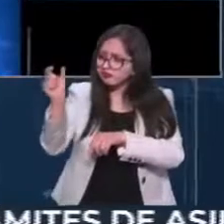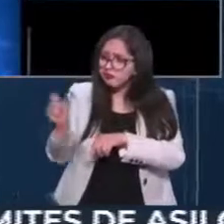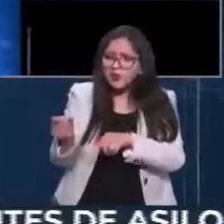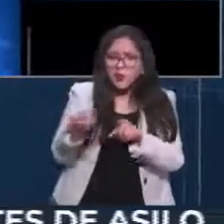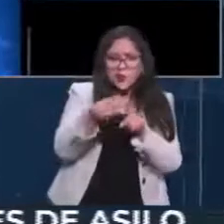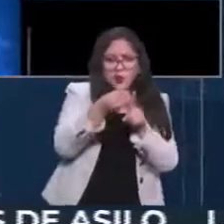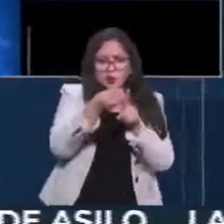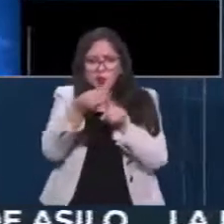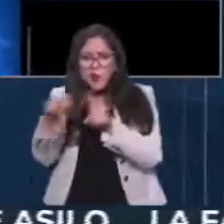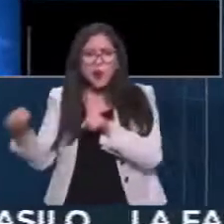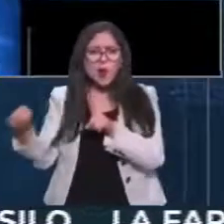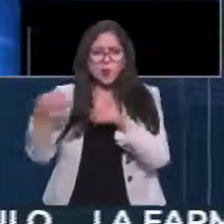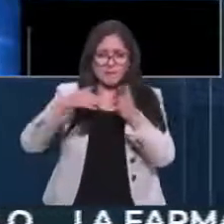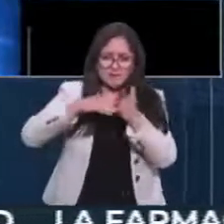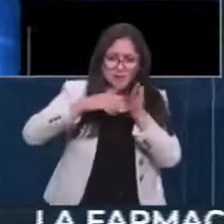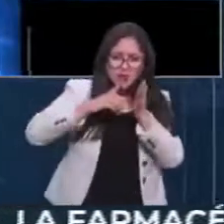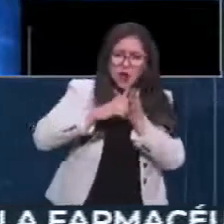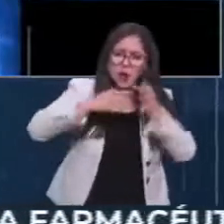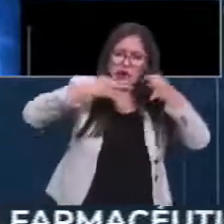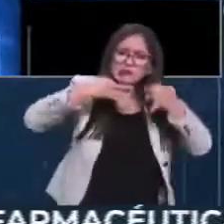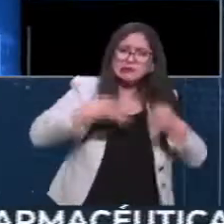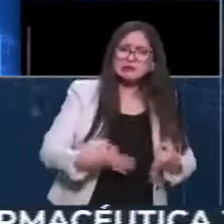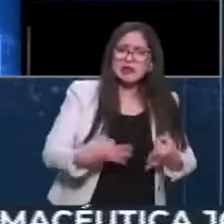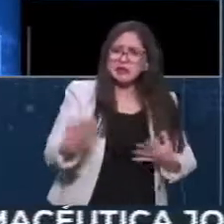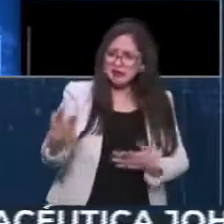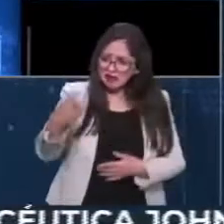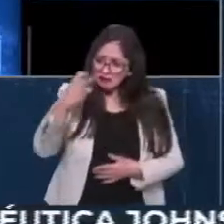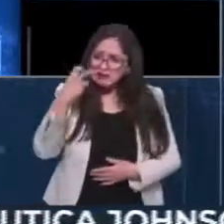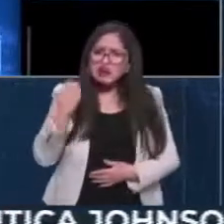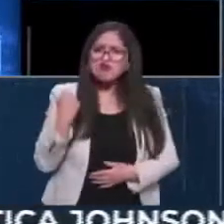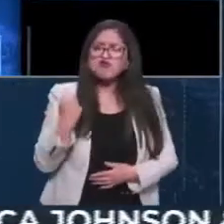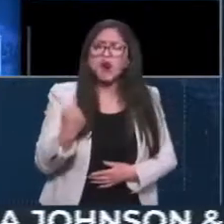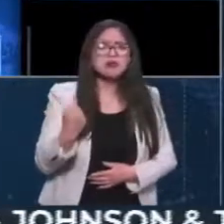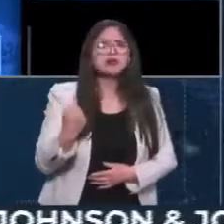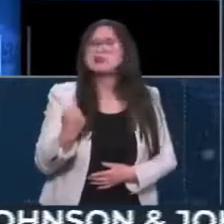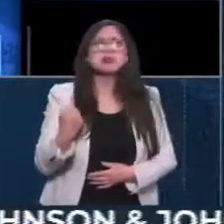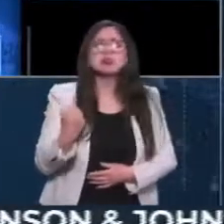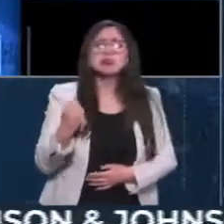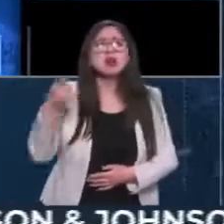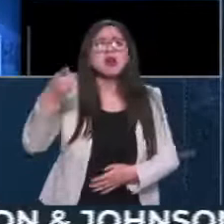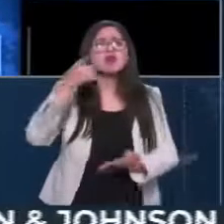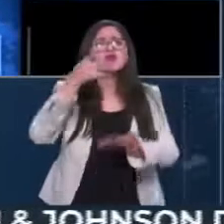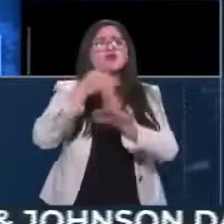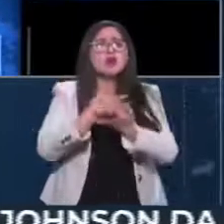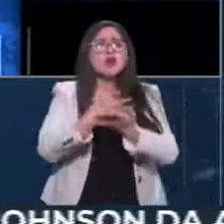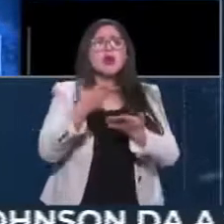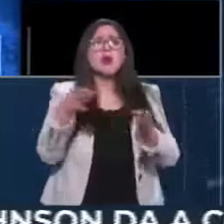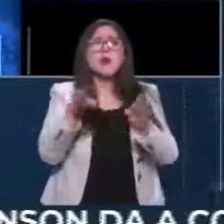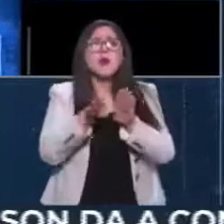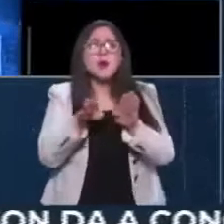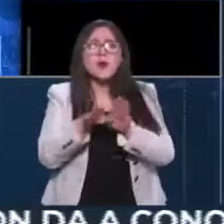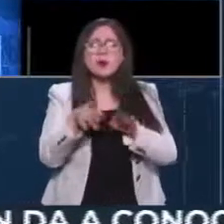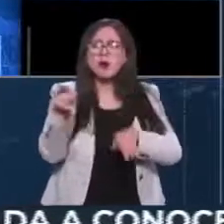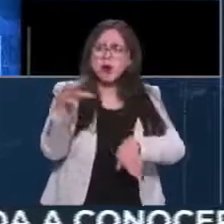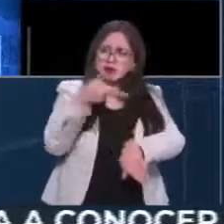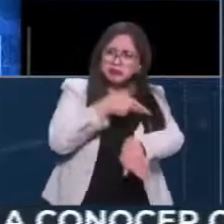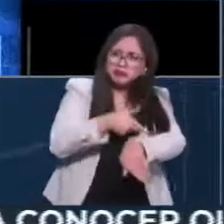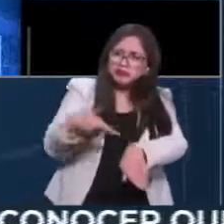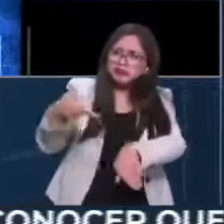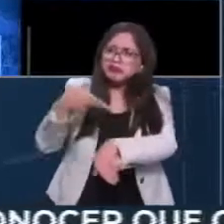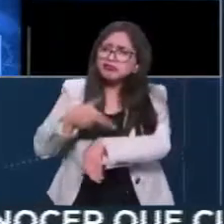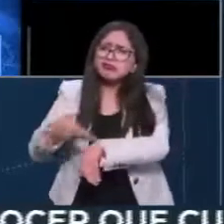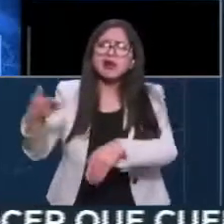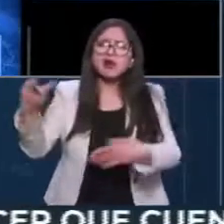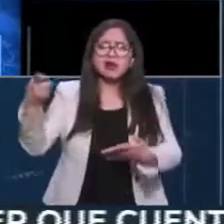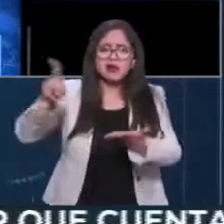orden metodológico, un rigor técnico, de tal manera que se pudiera llegar a conocer realmente cómo fue el proceso de la